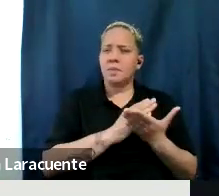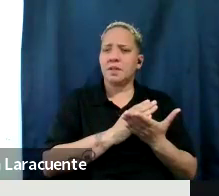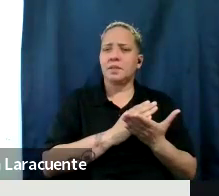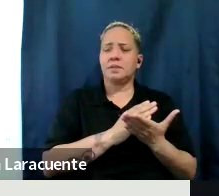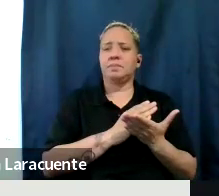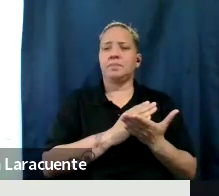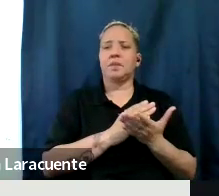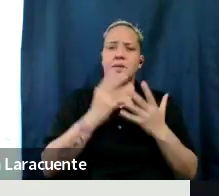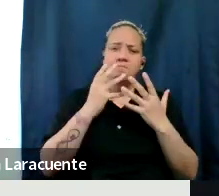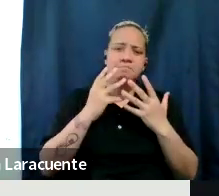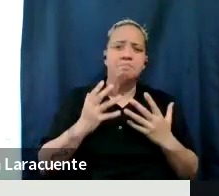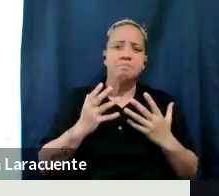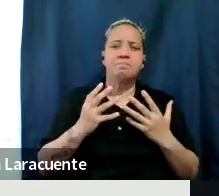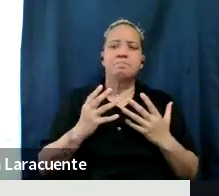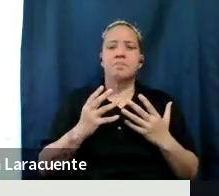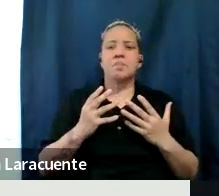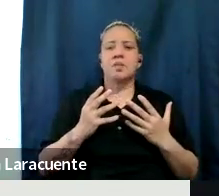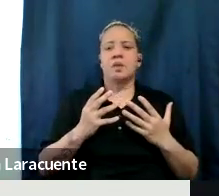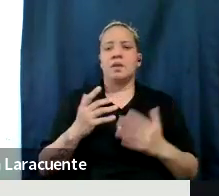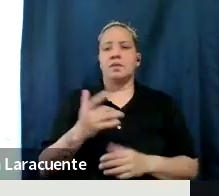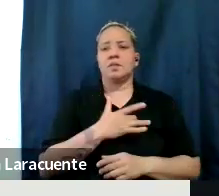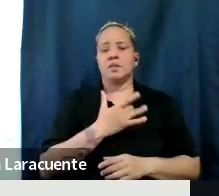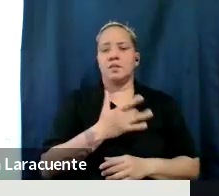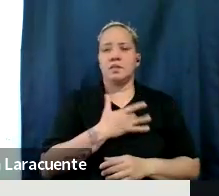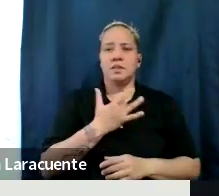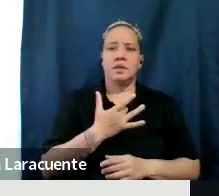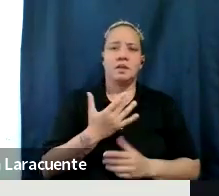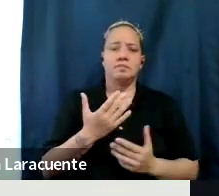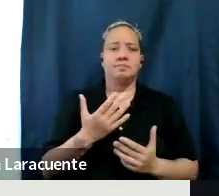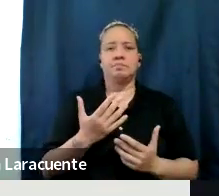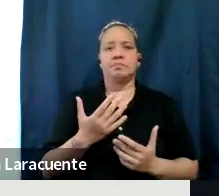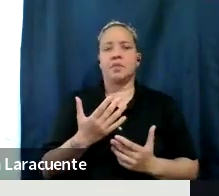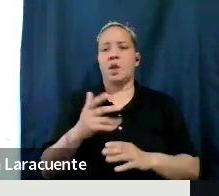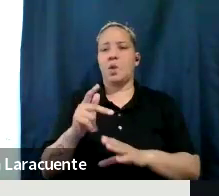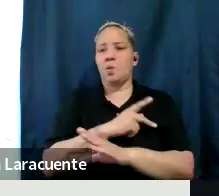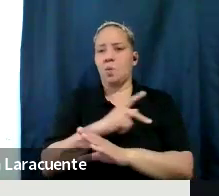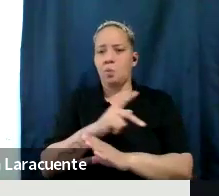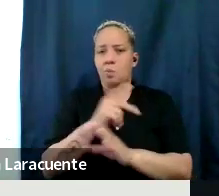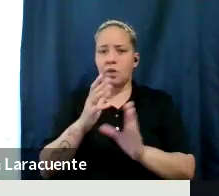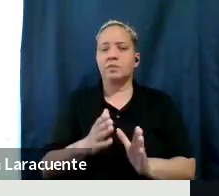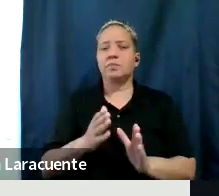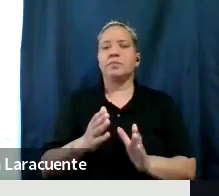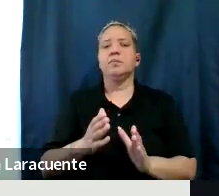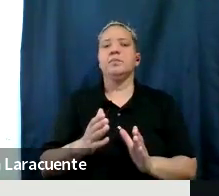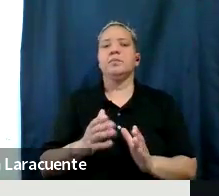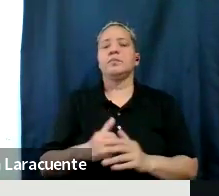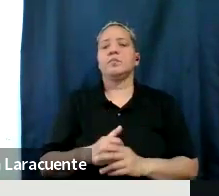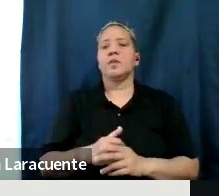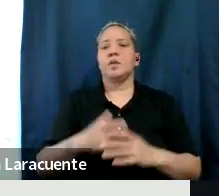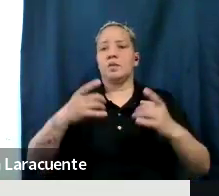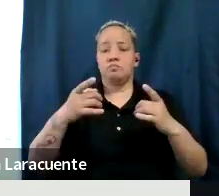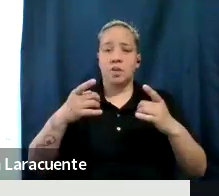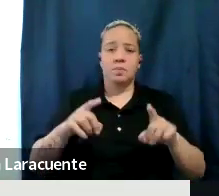aquella tristeza que sentía inevitablemente el poeta ante lo que estaba aconteciendo